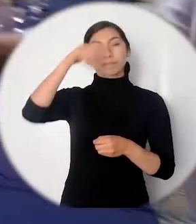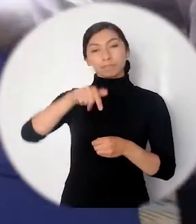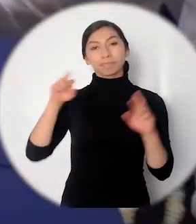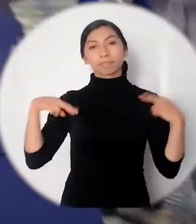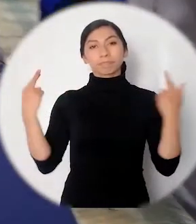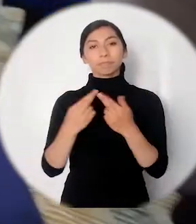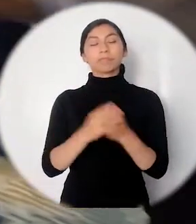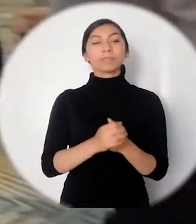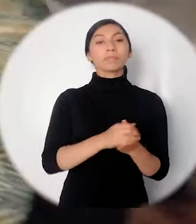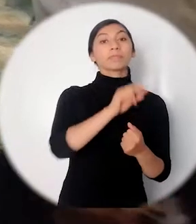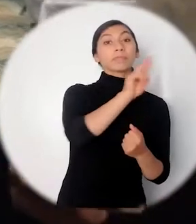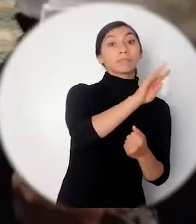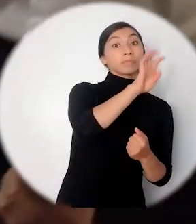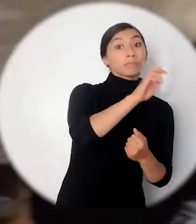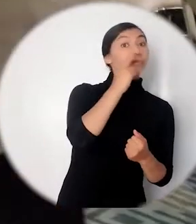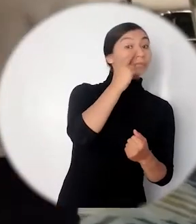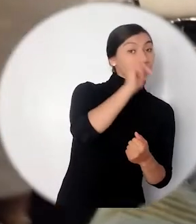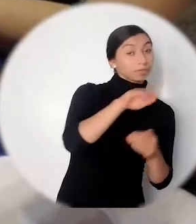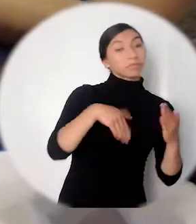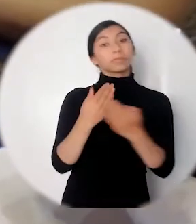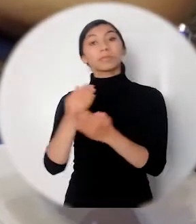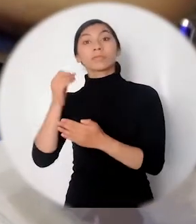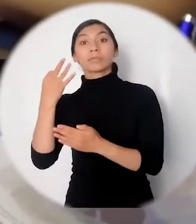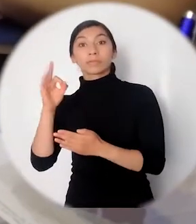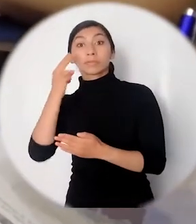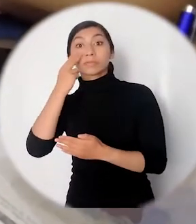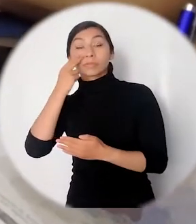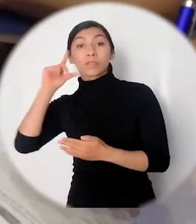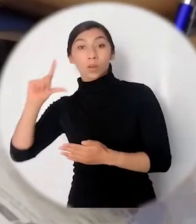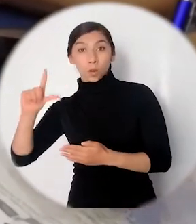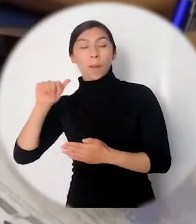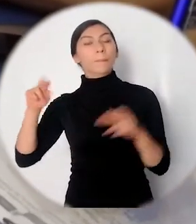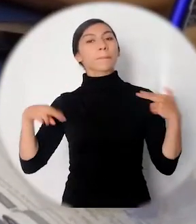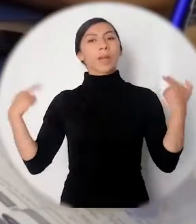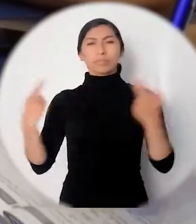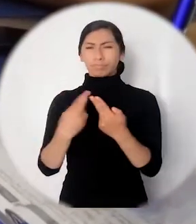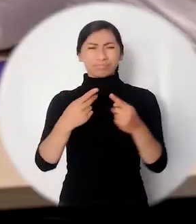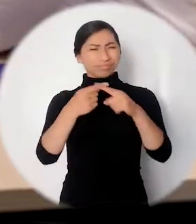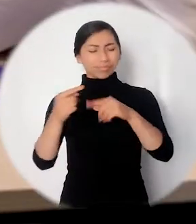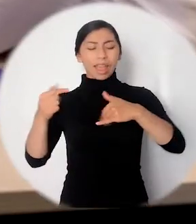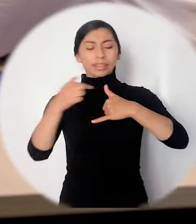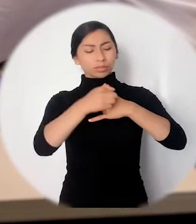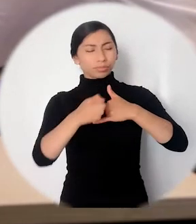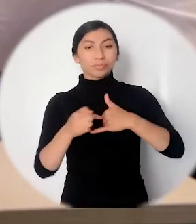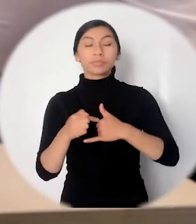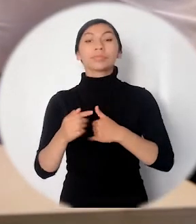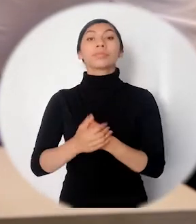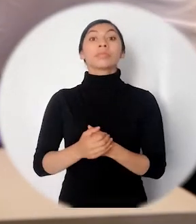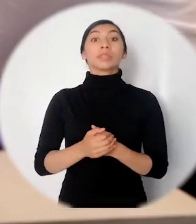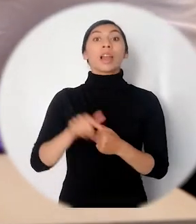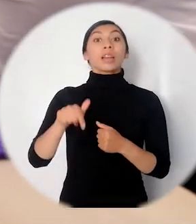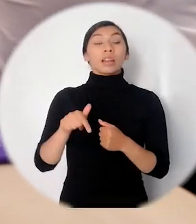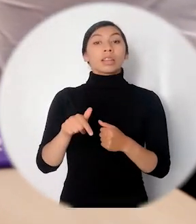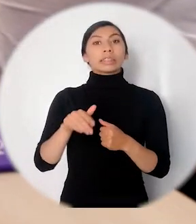Entre el 29 de junio y el 13 de julio se llevaron a cabo las jornadas territoriales en el marco de la Agenda Nacional sobre lo Fundamental.